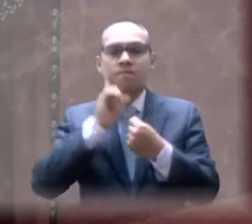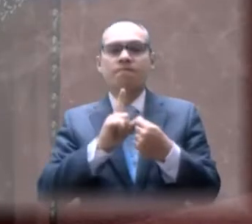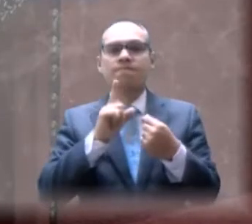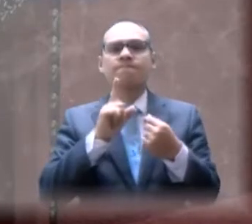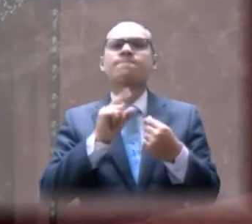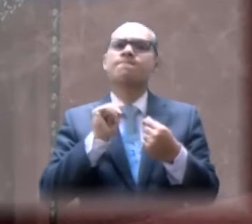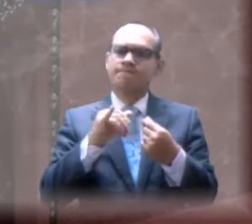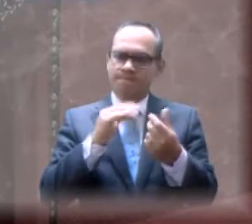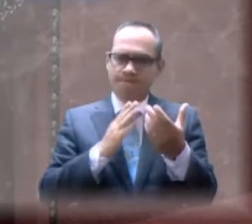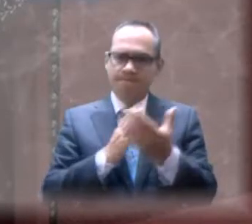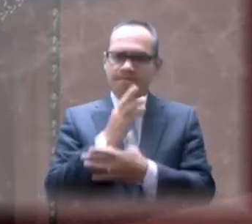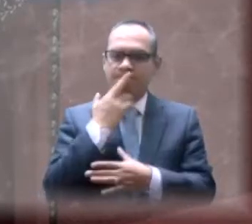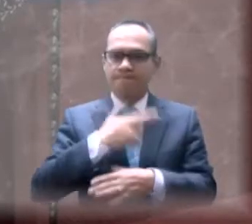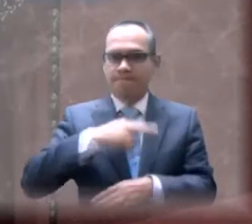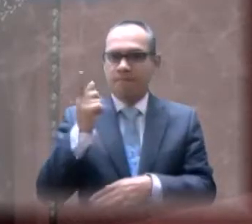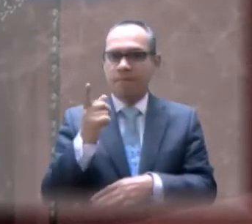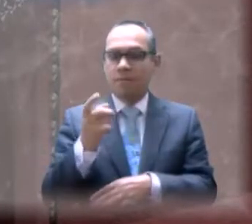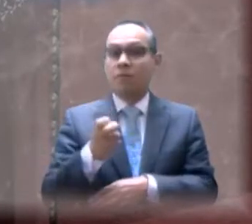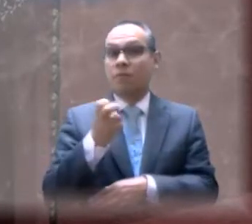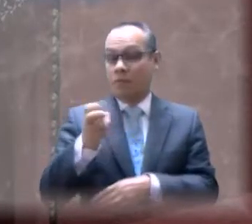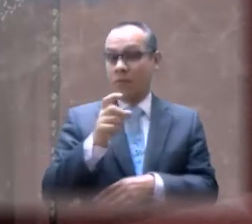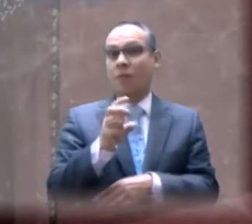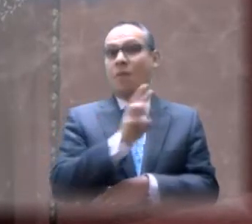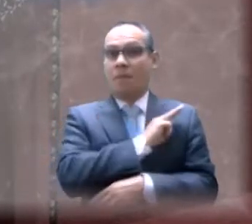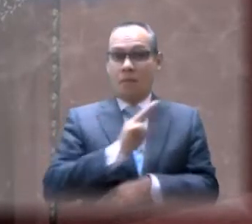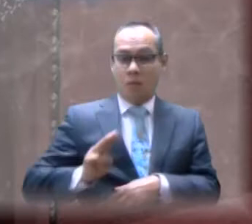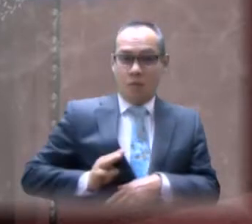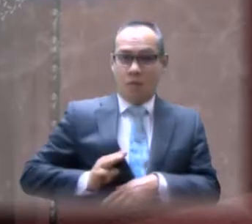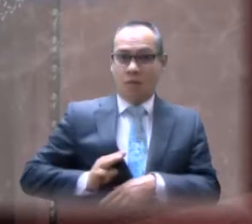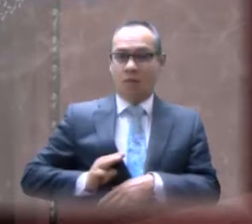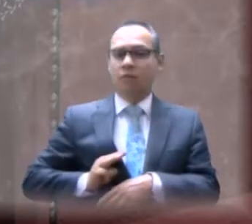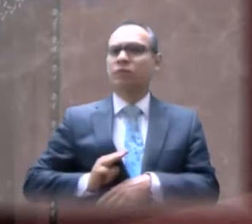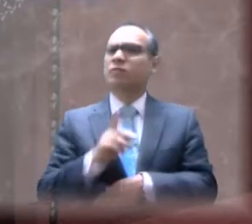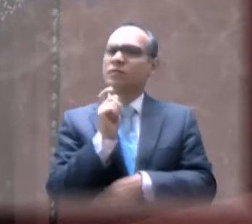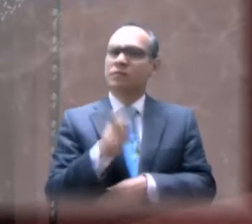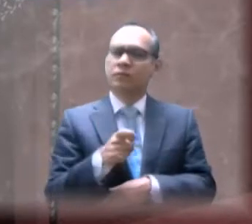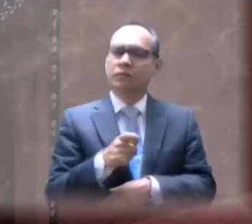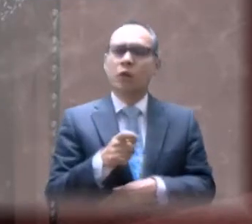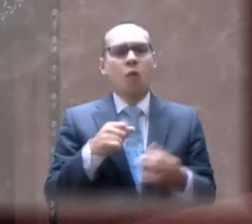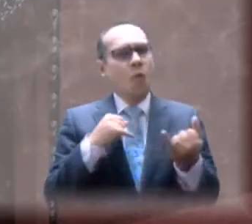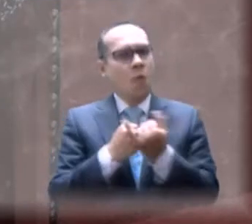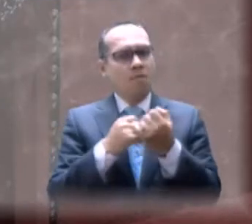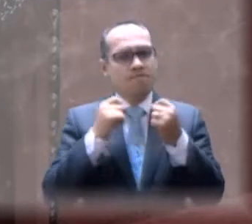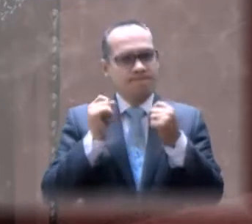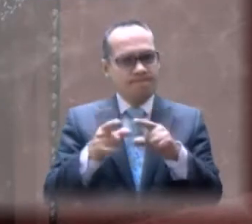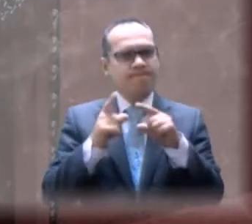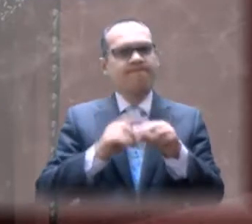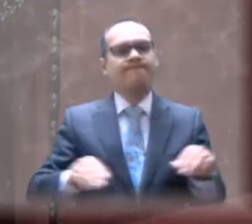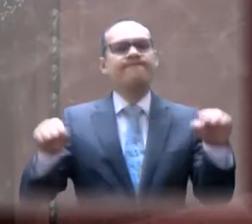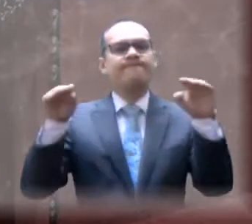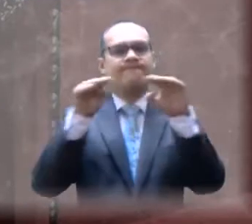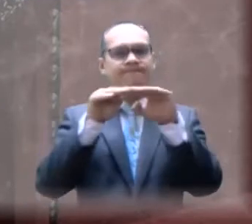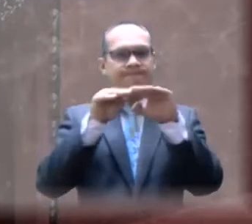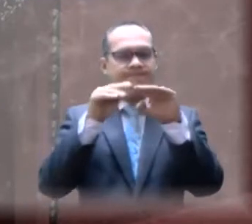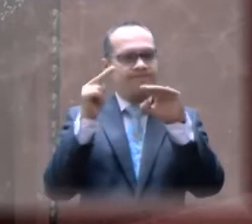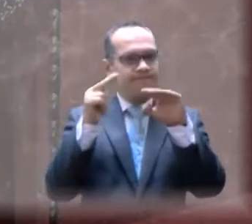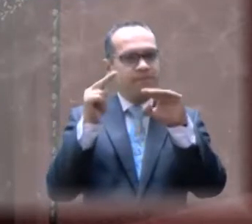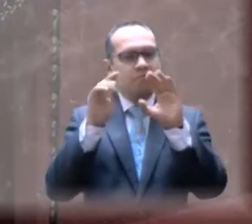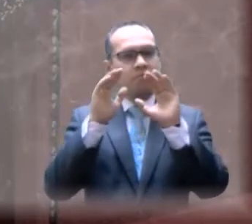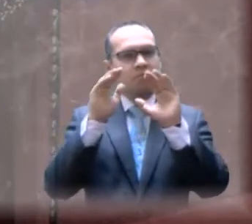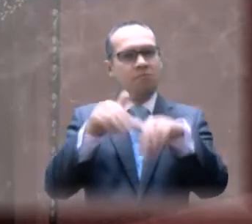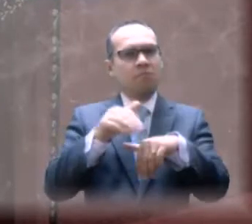Los municipios, que son el orden de gobierno más cercano a los ciudadanos, cuentan con una paridad para acceder a los cargos de